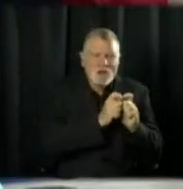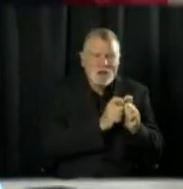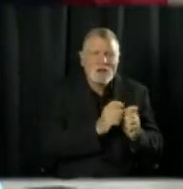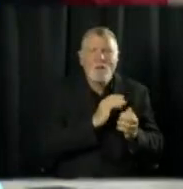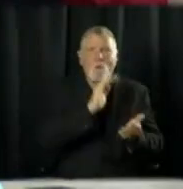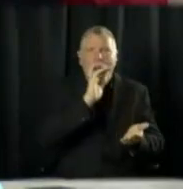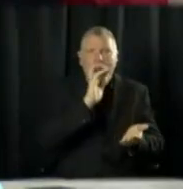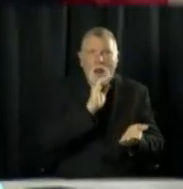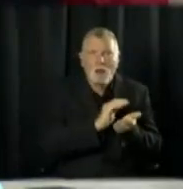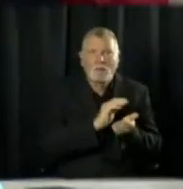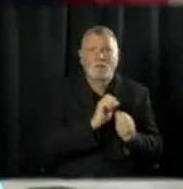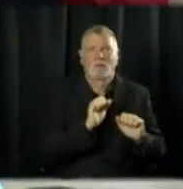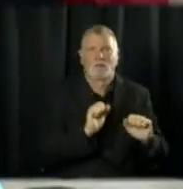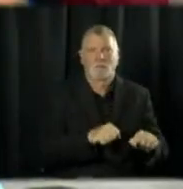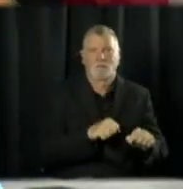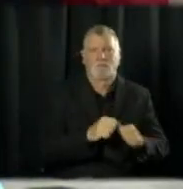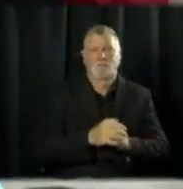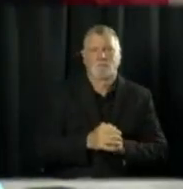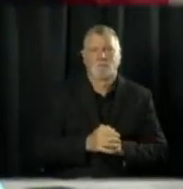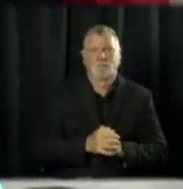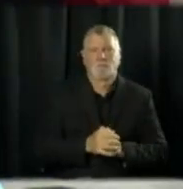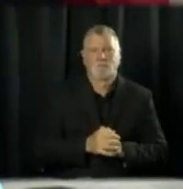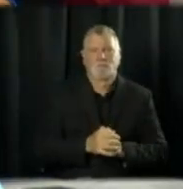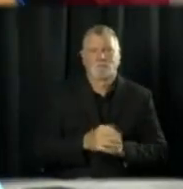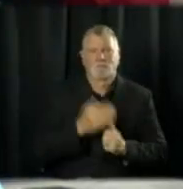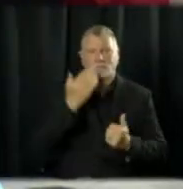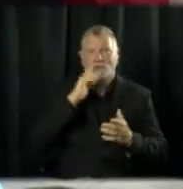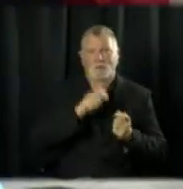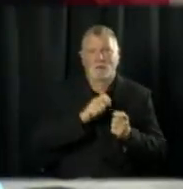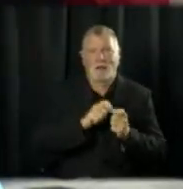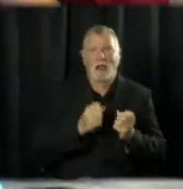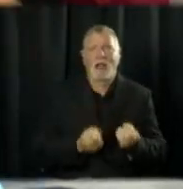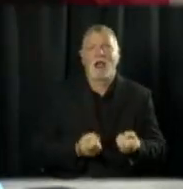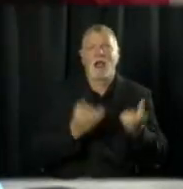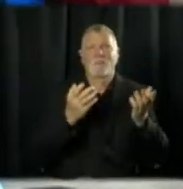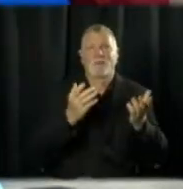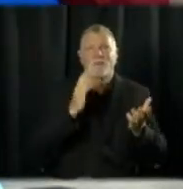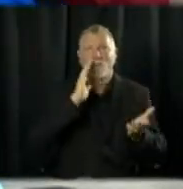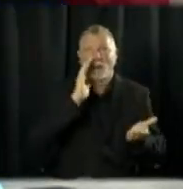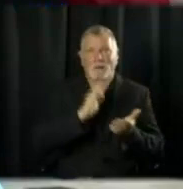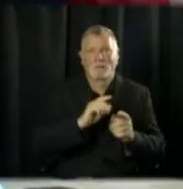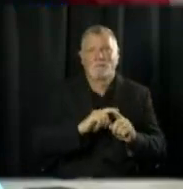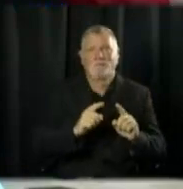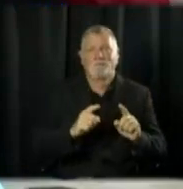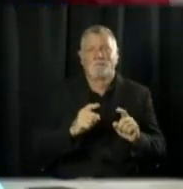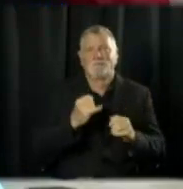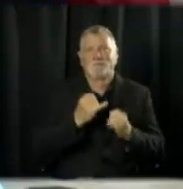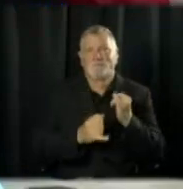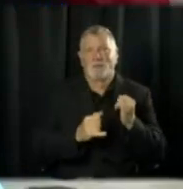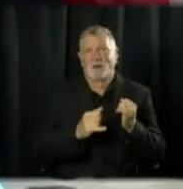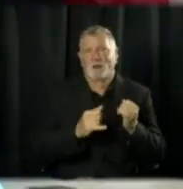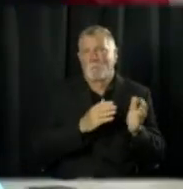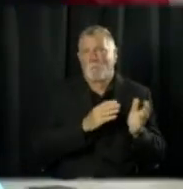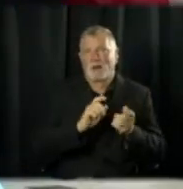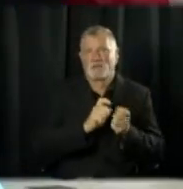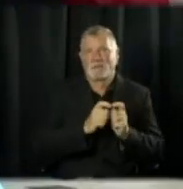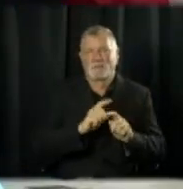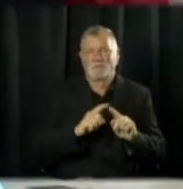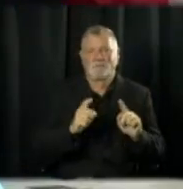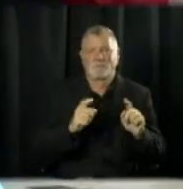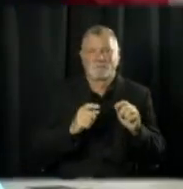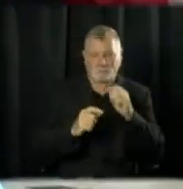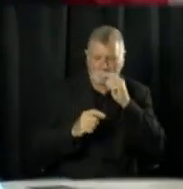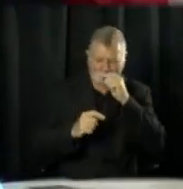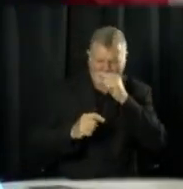puedes reestructurarlo, pues lo puedes disminuir, y no sé exactamente cuánto, a cuántos bajaría según el